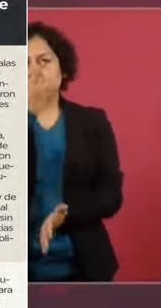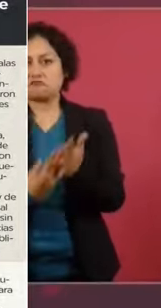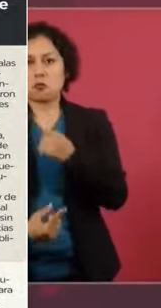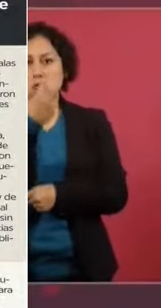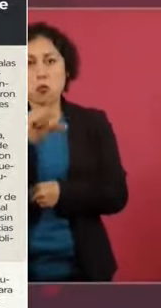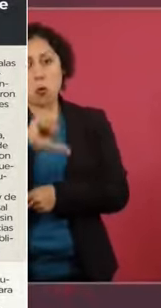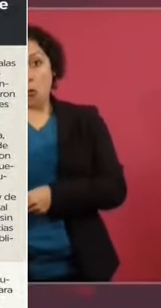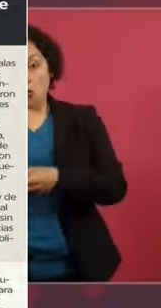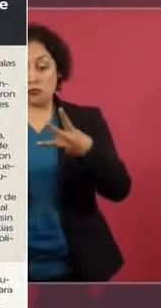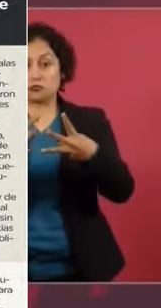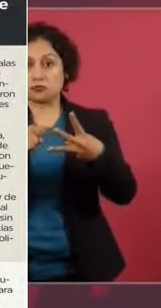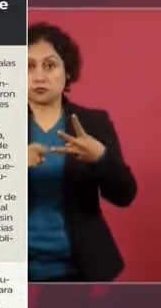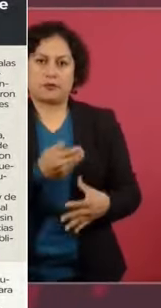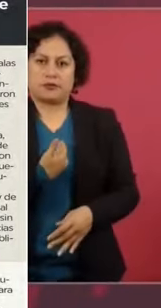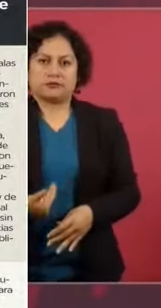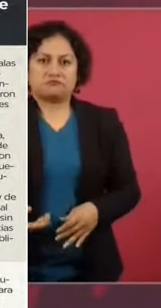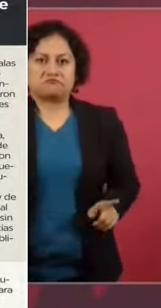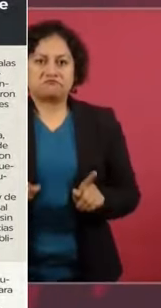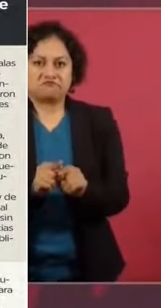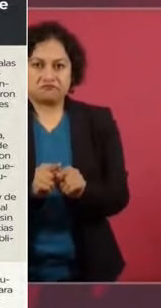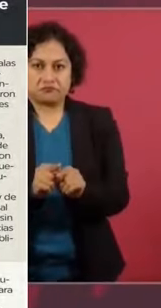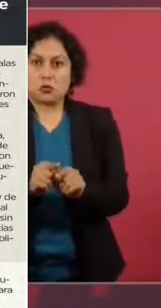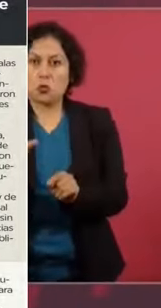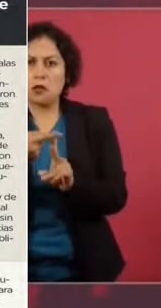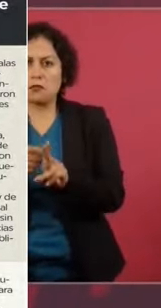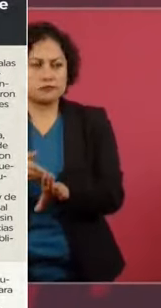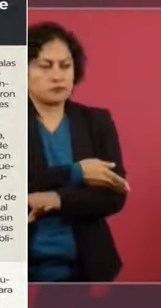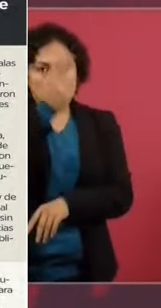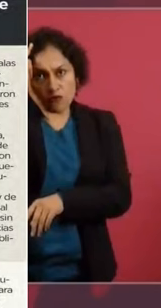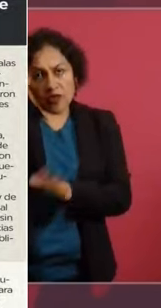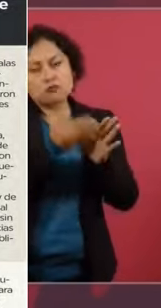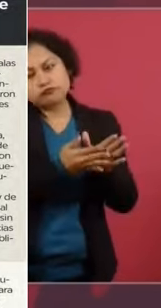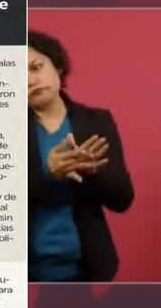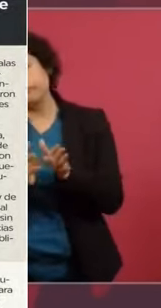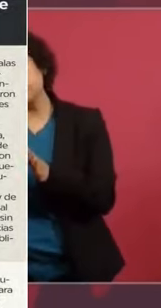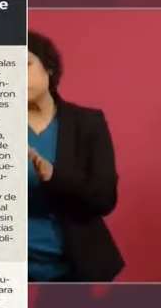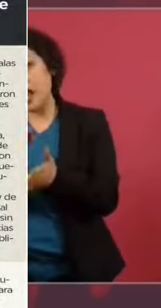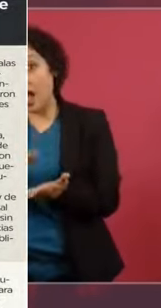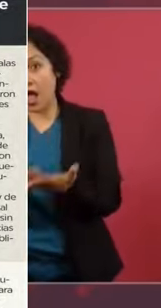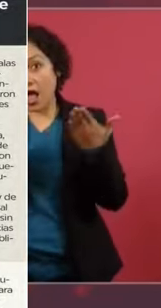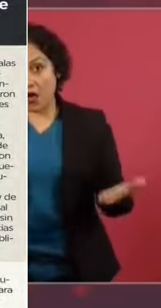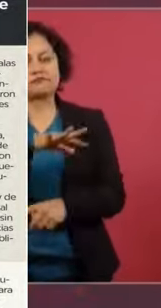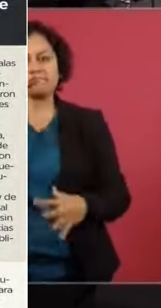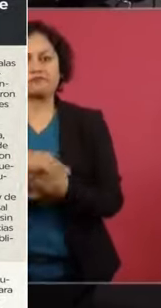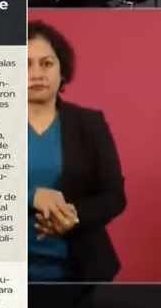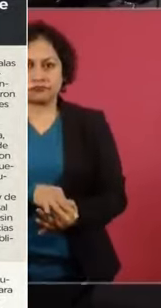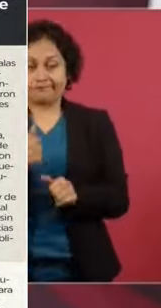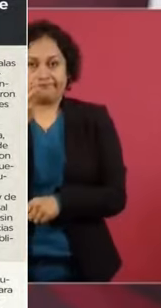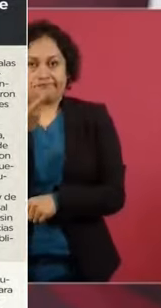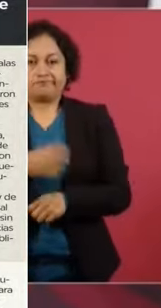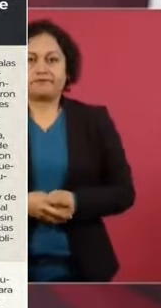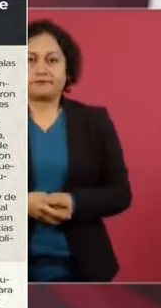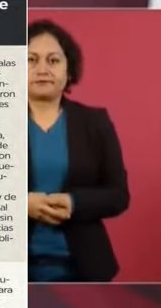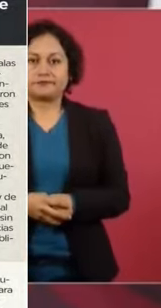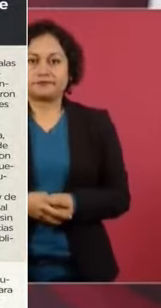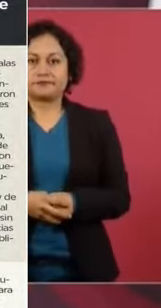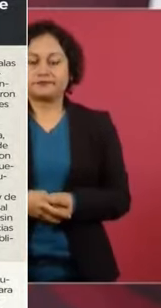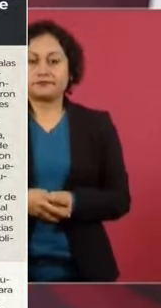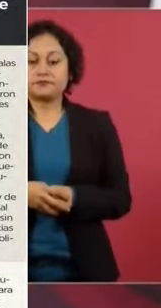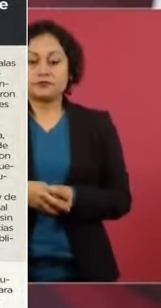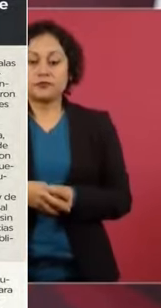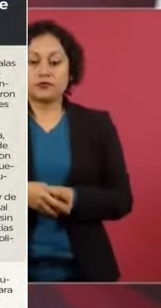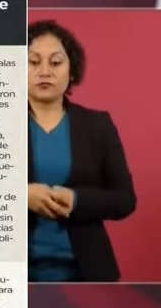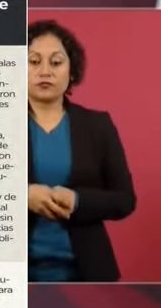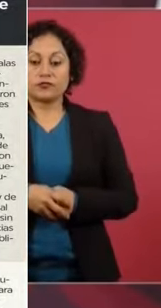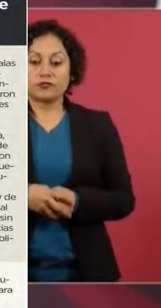y el judicial. Y eran como apéndices. Y ahora no. Ahora hay un auténtico Estado de Derecho y hay libertades. Imagínense que en